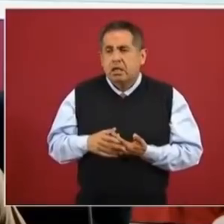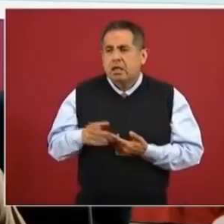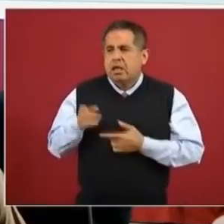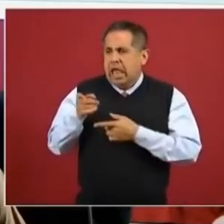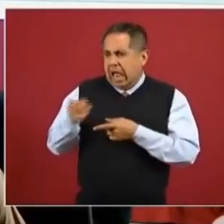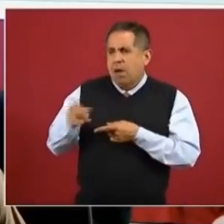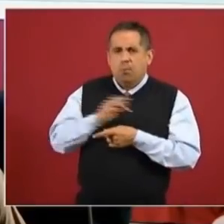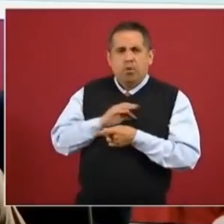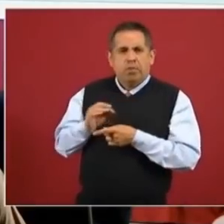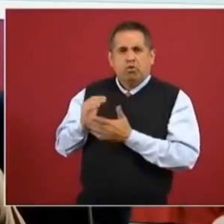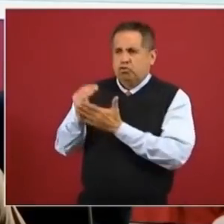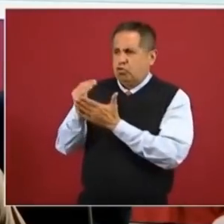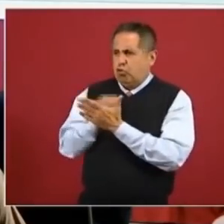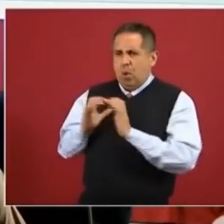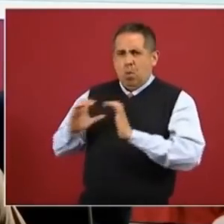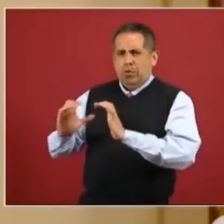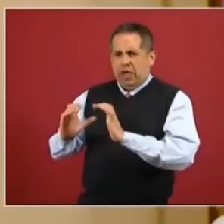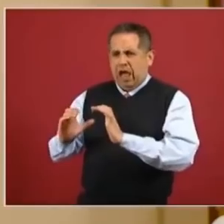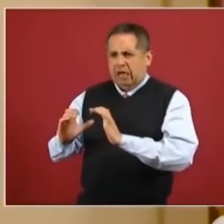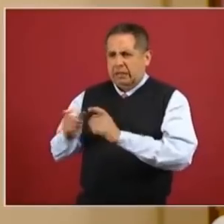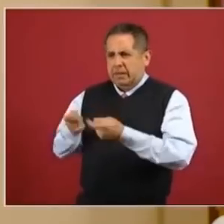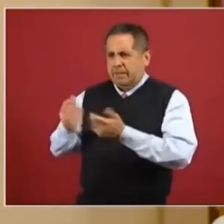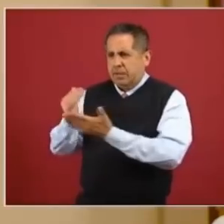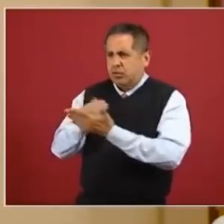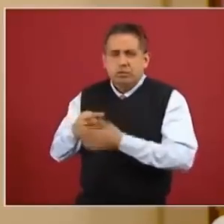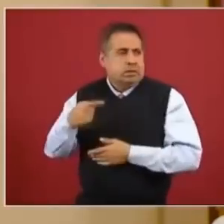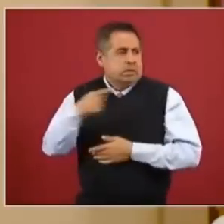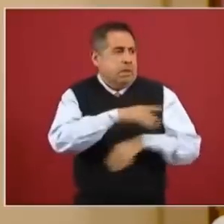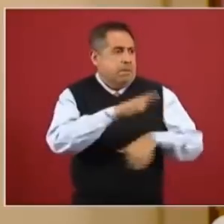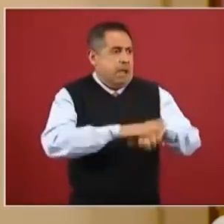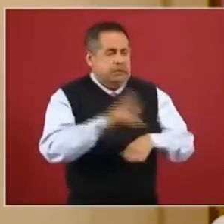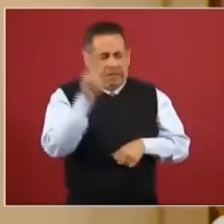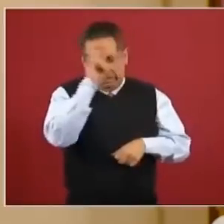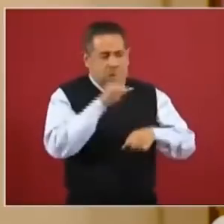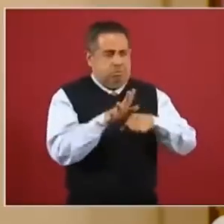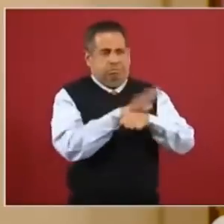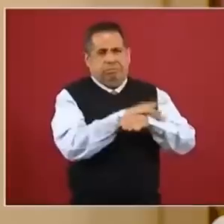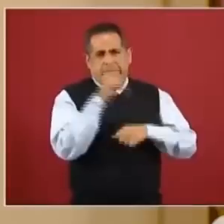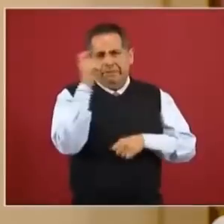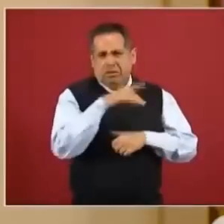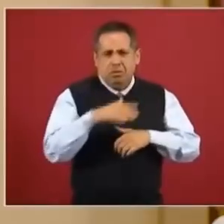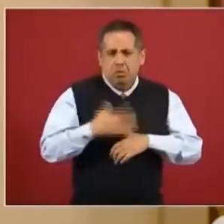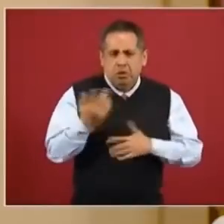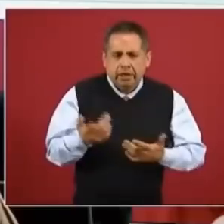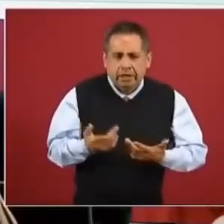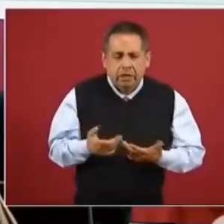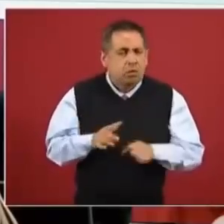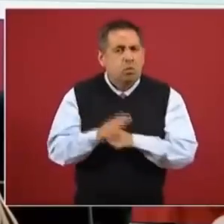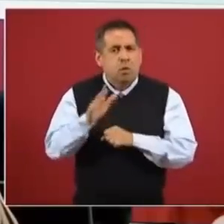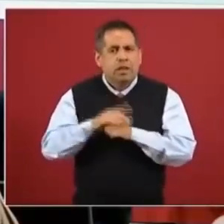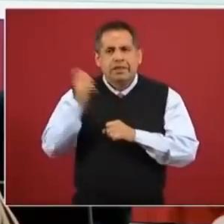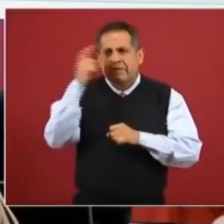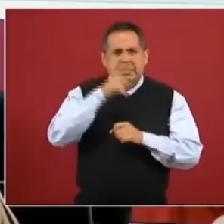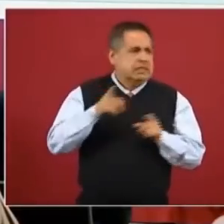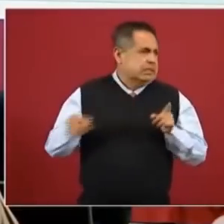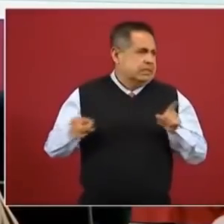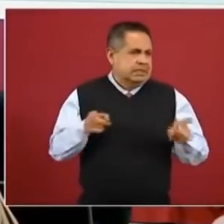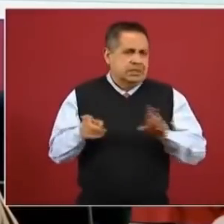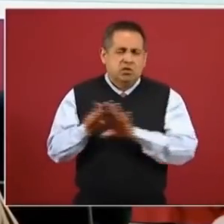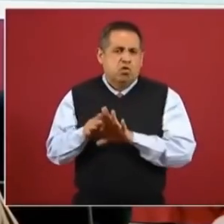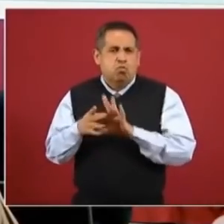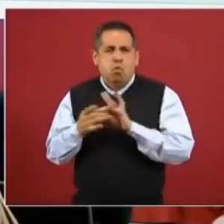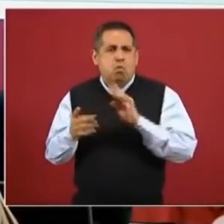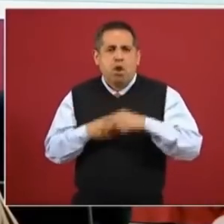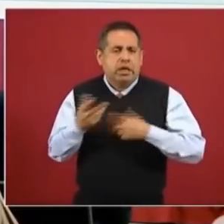posible contenerla o controlarla y por qué la otra nos está haciendo un poco más difícil, ¿sí? ¿Cuáles son los retos a los que nos